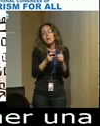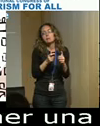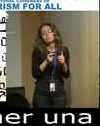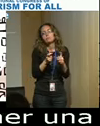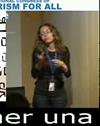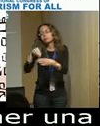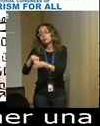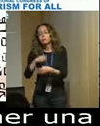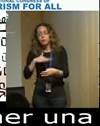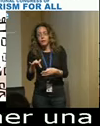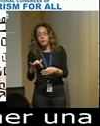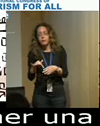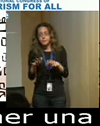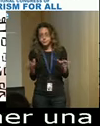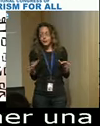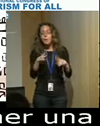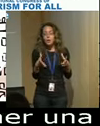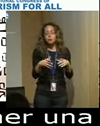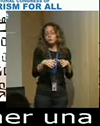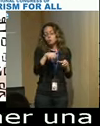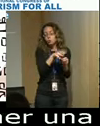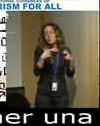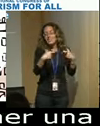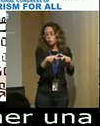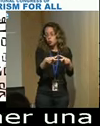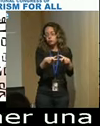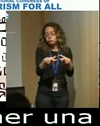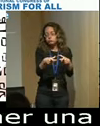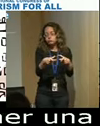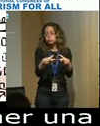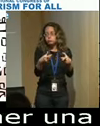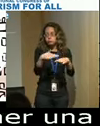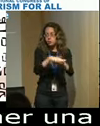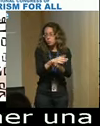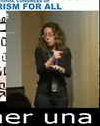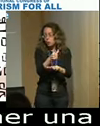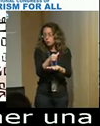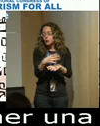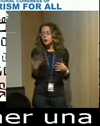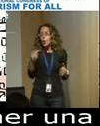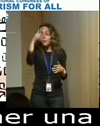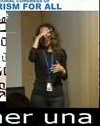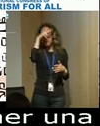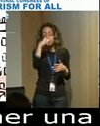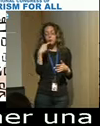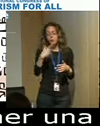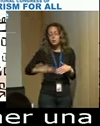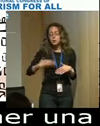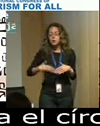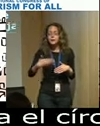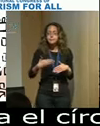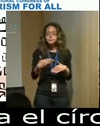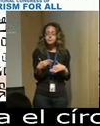círculos bastante poco heterogéneos. Bueno, y luego una gran preocupación, que es la que está debajo de